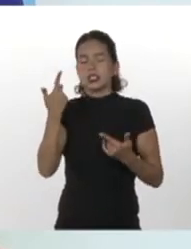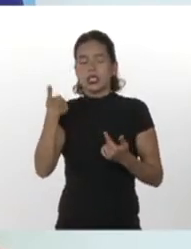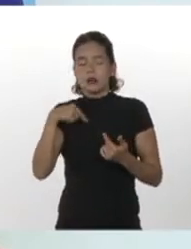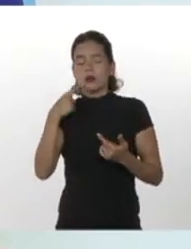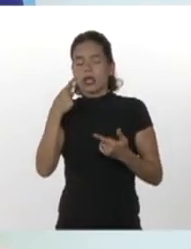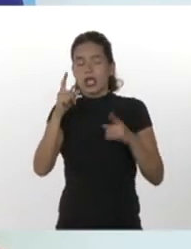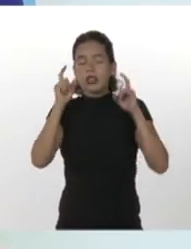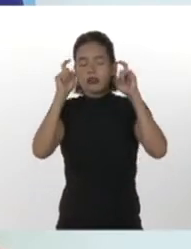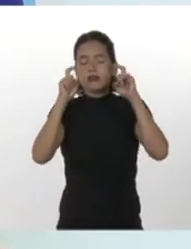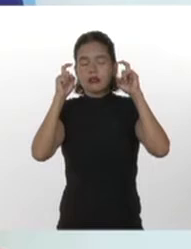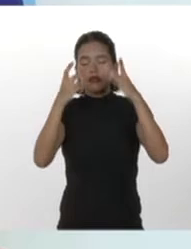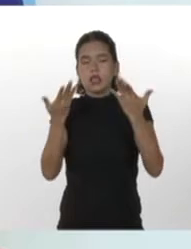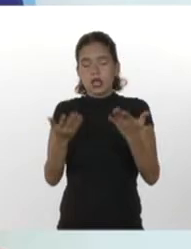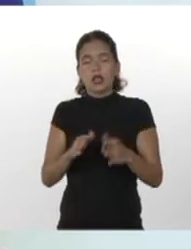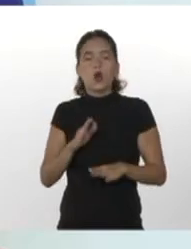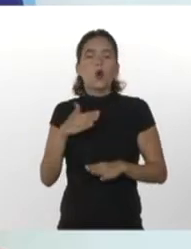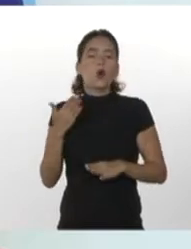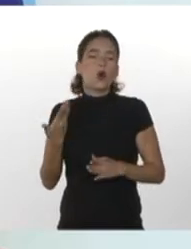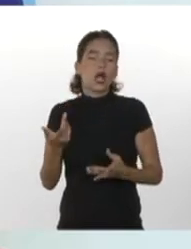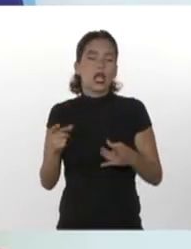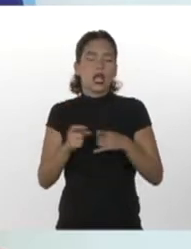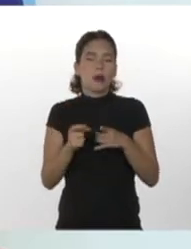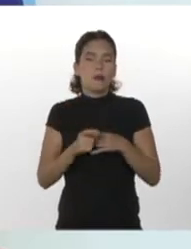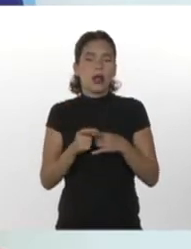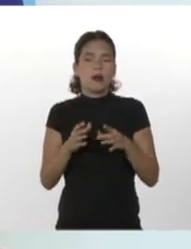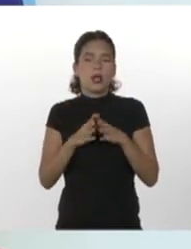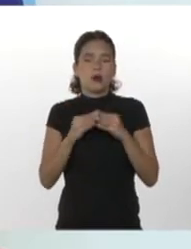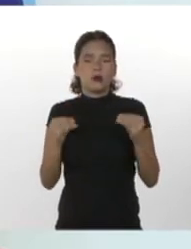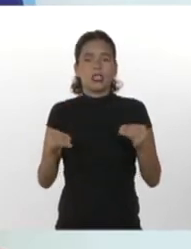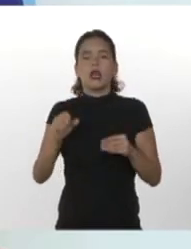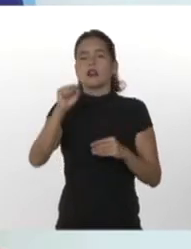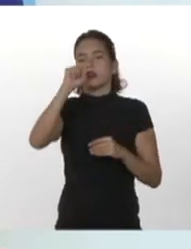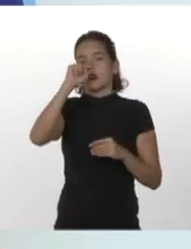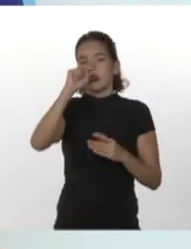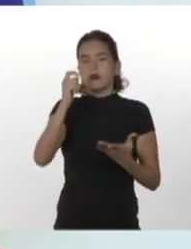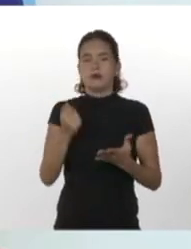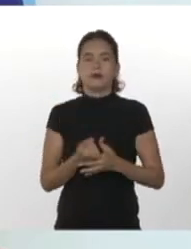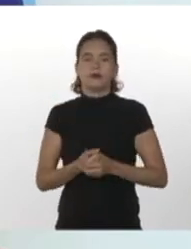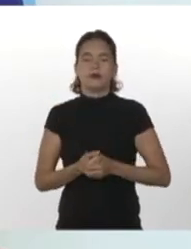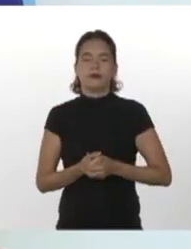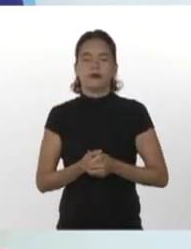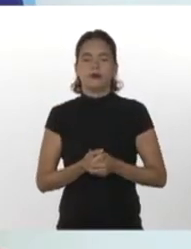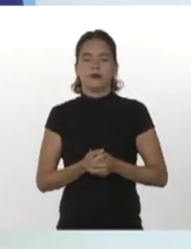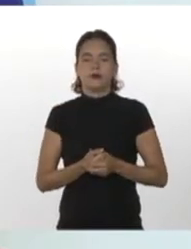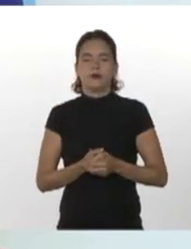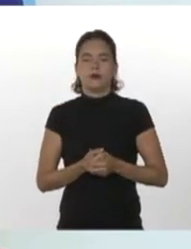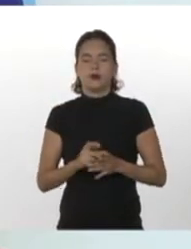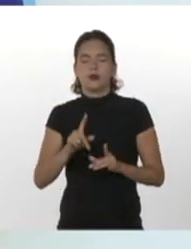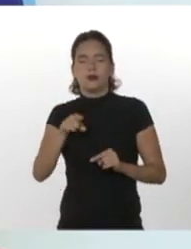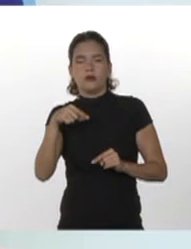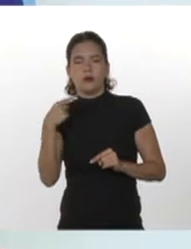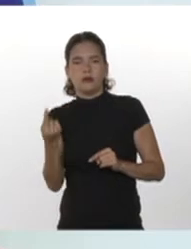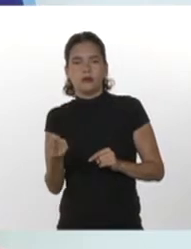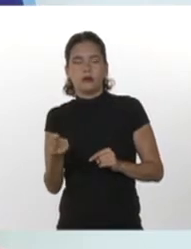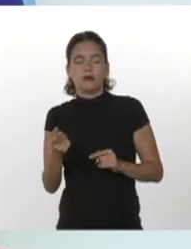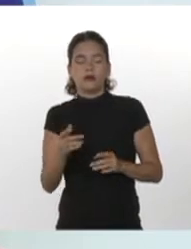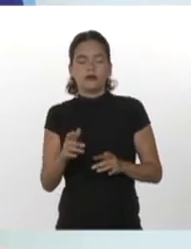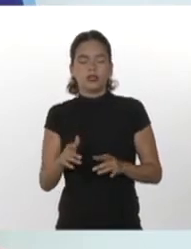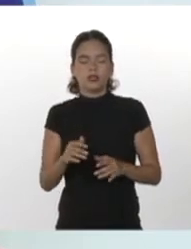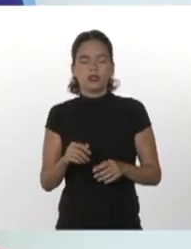entonces enseñarle que la palabra correcta es tetero. Por otro lado, no